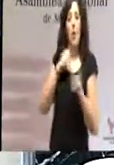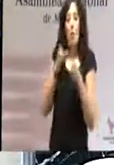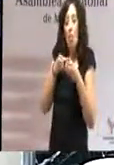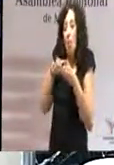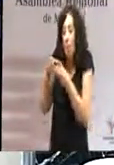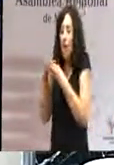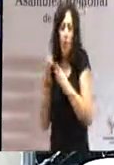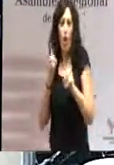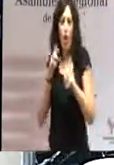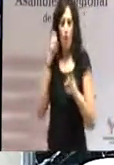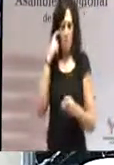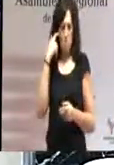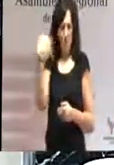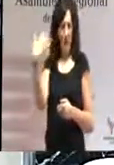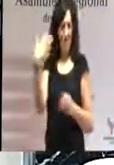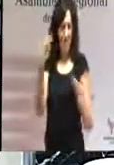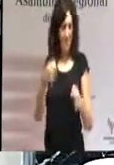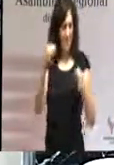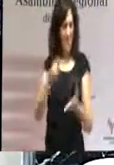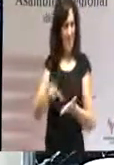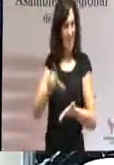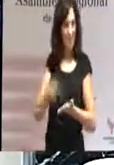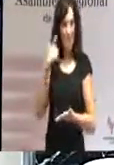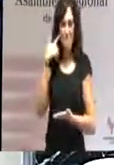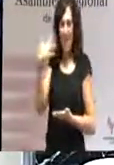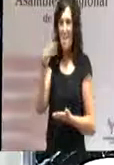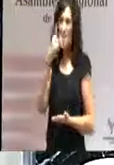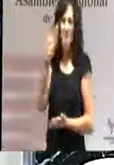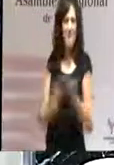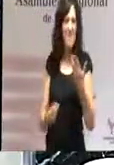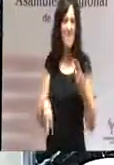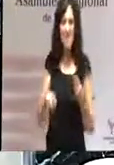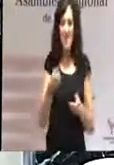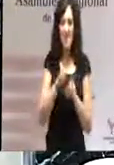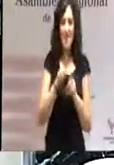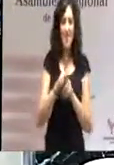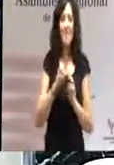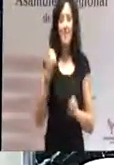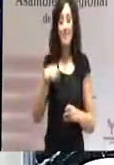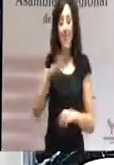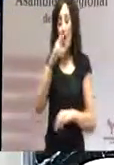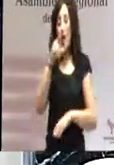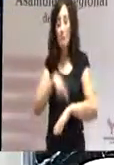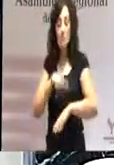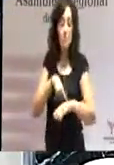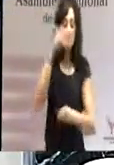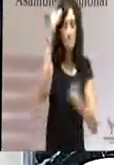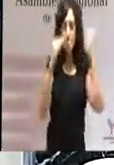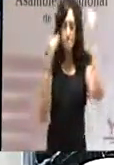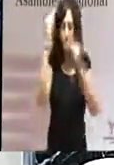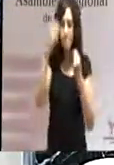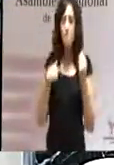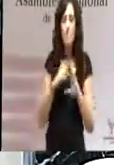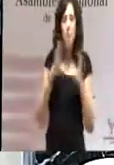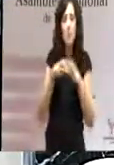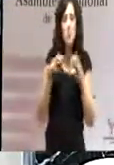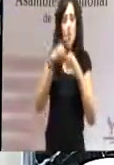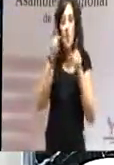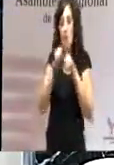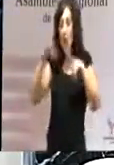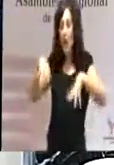a los clásicos, a los siempre recurrentes clásicos que nunca nos fallan. Narra la obra en la que estoy pensando como un grupo de centinelas del castillo de